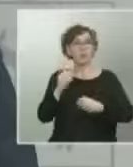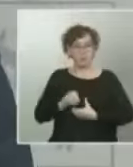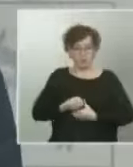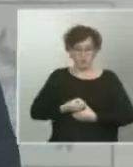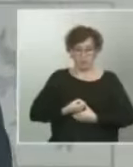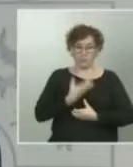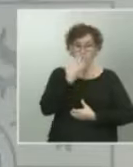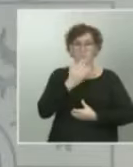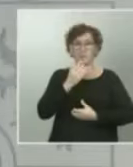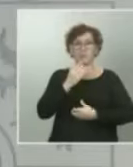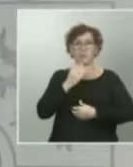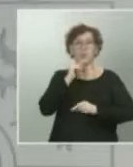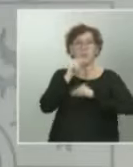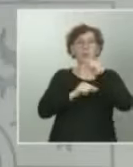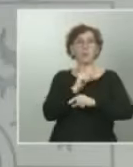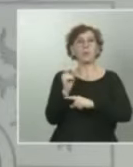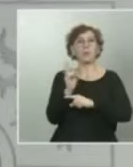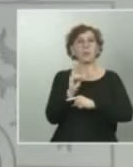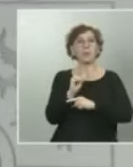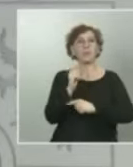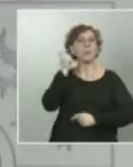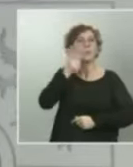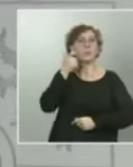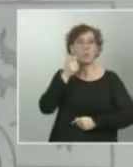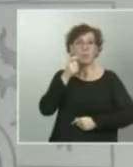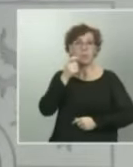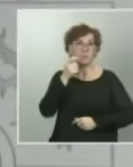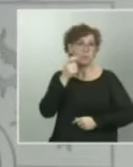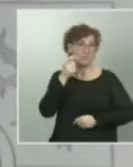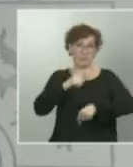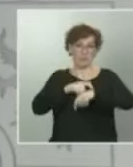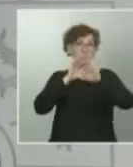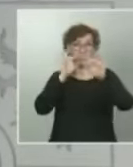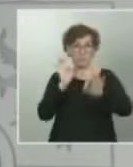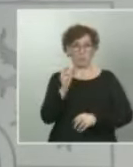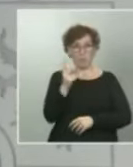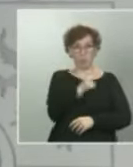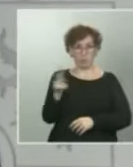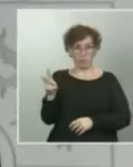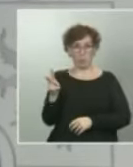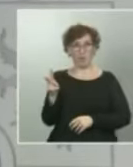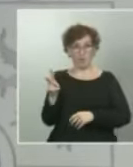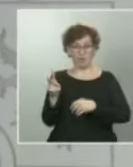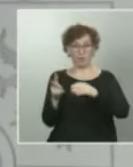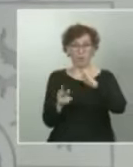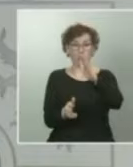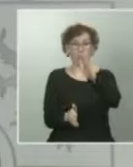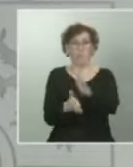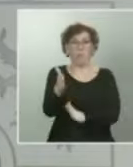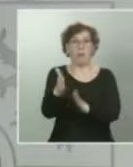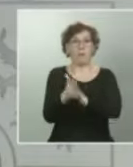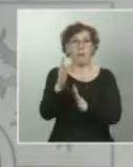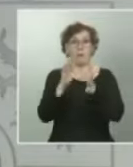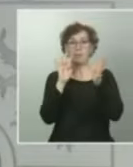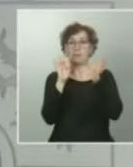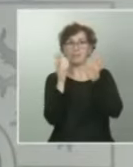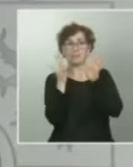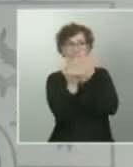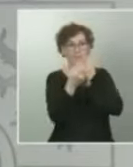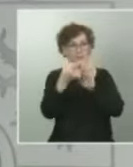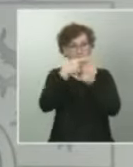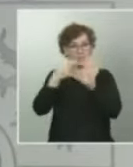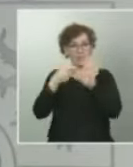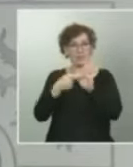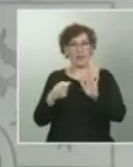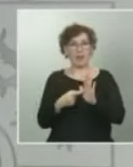de actividades. Esto en España y Francia. El presidente de Español dijo: en el mayor de los casos, la